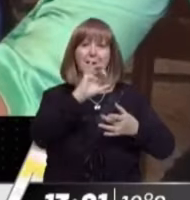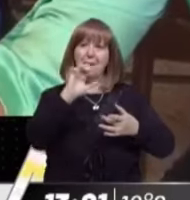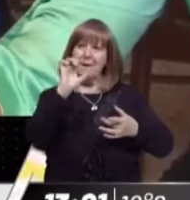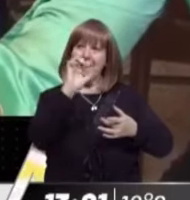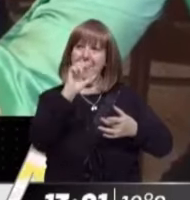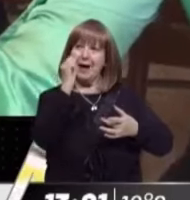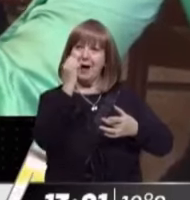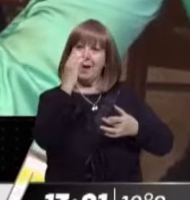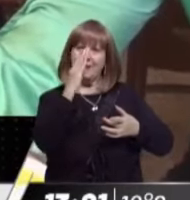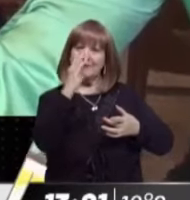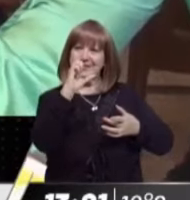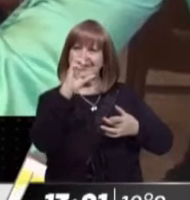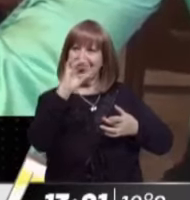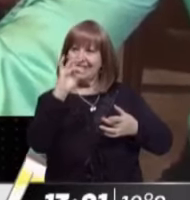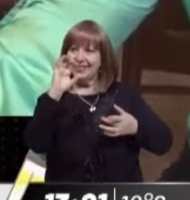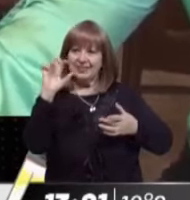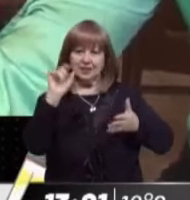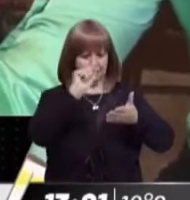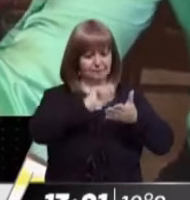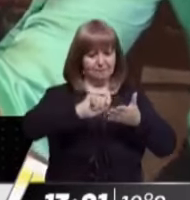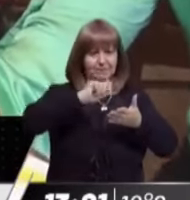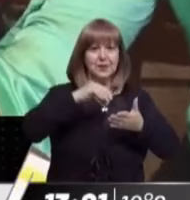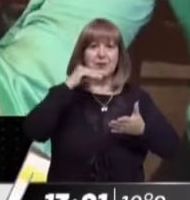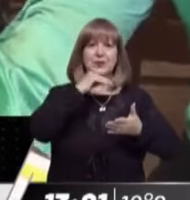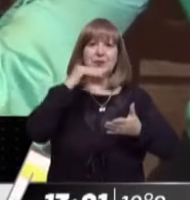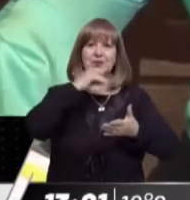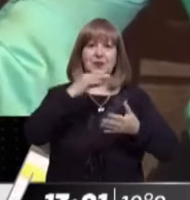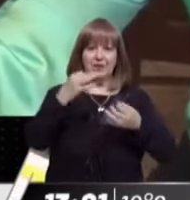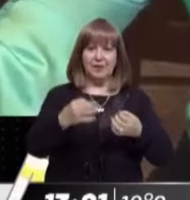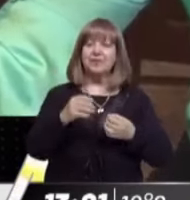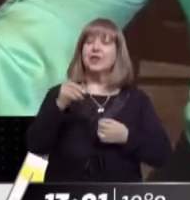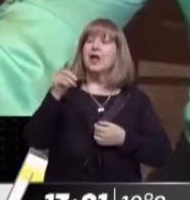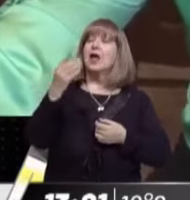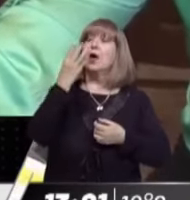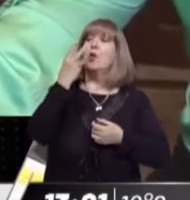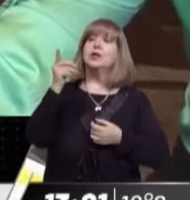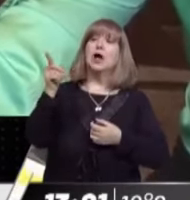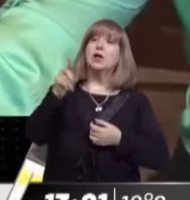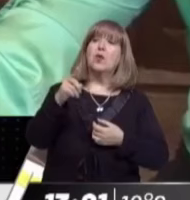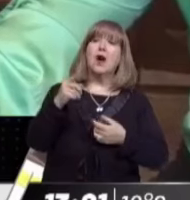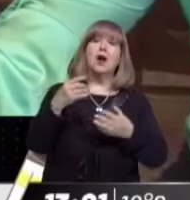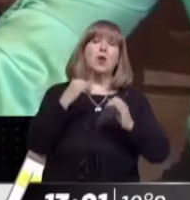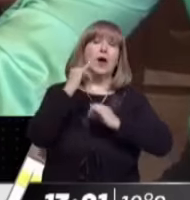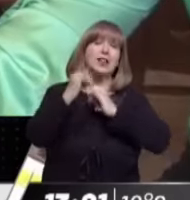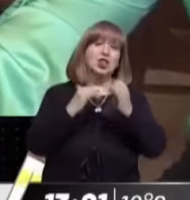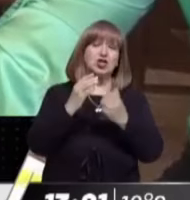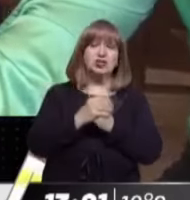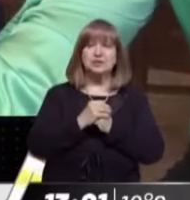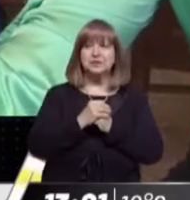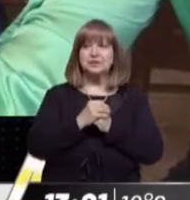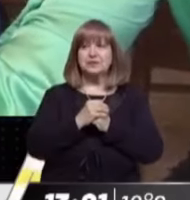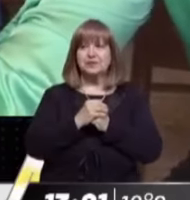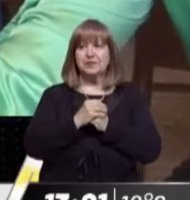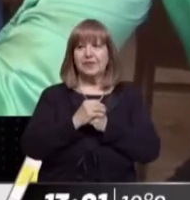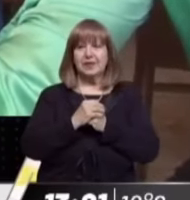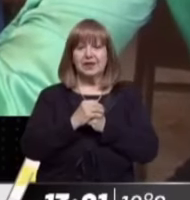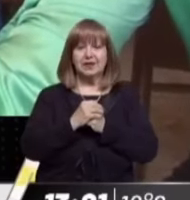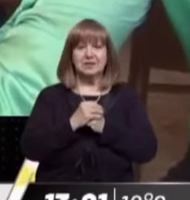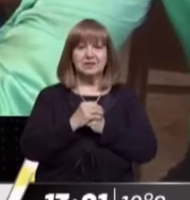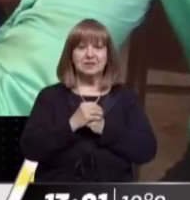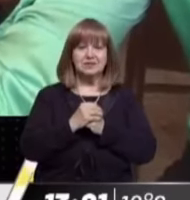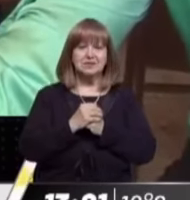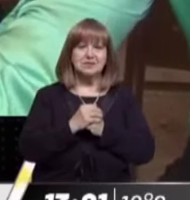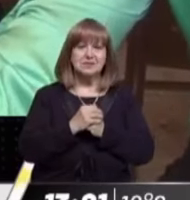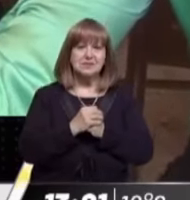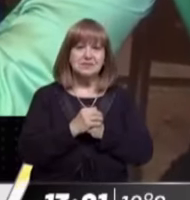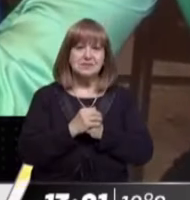Enriquece tu vocabulario, eso querés decir. Sí, eso. ¿Qué tipo de cuentos te gustan? Y me gustan así. Los escuchamos, chicos. Ustedes bueno,